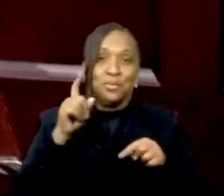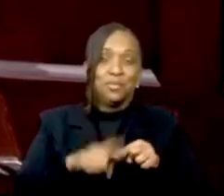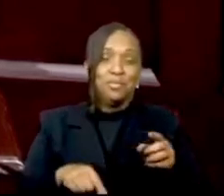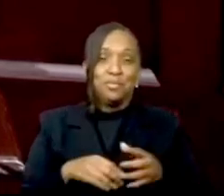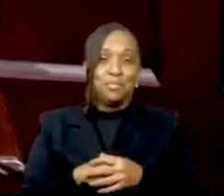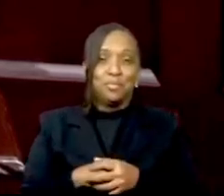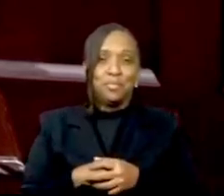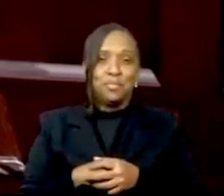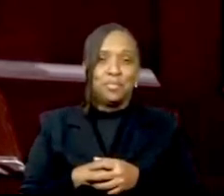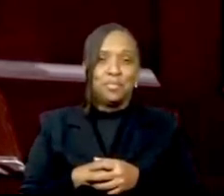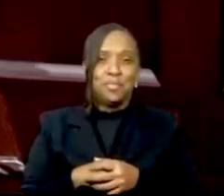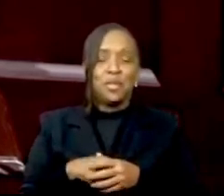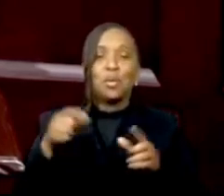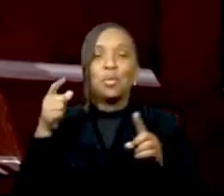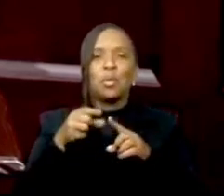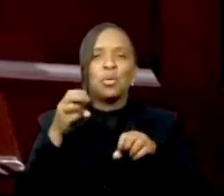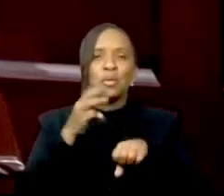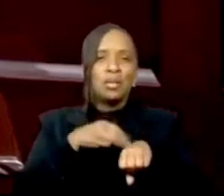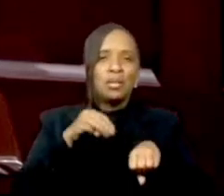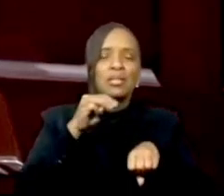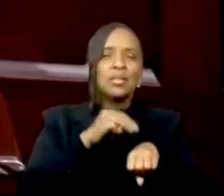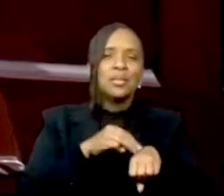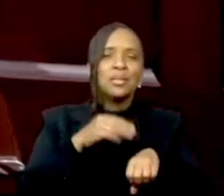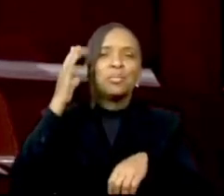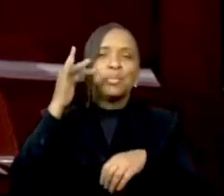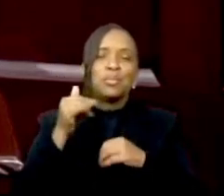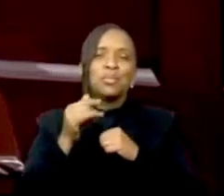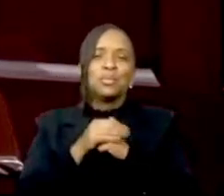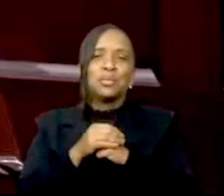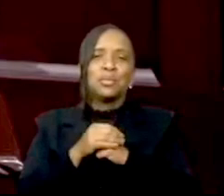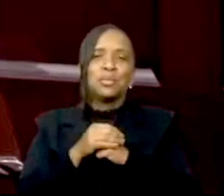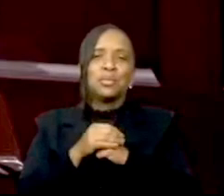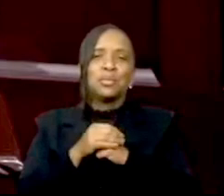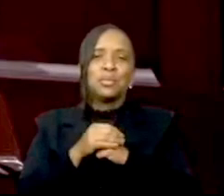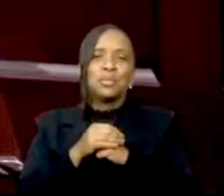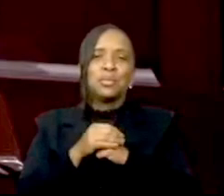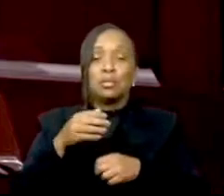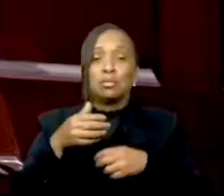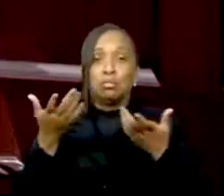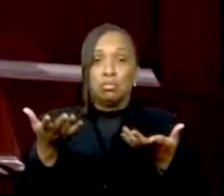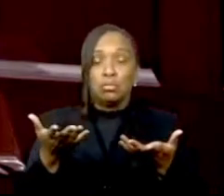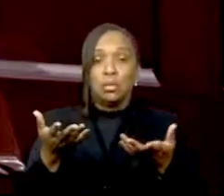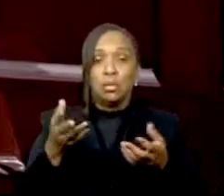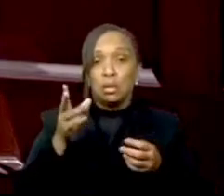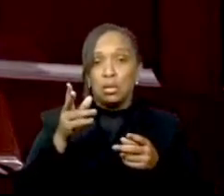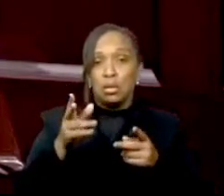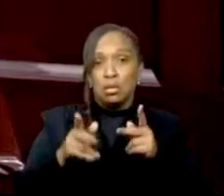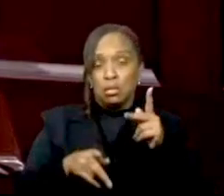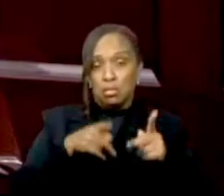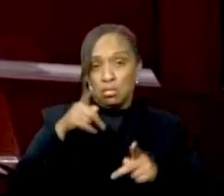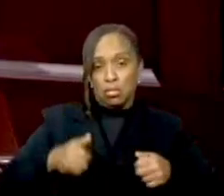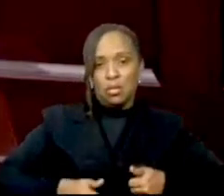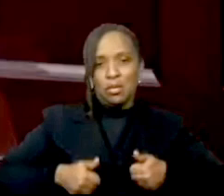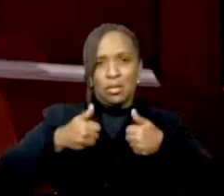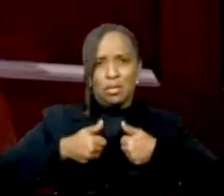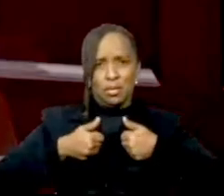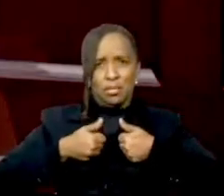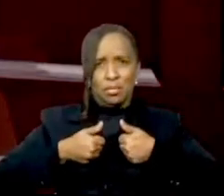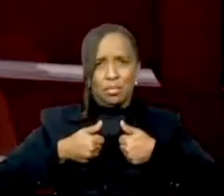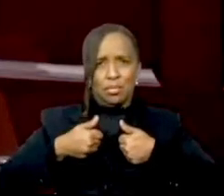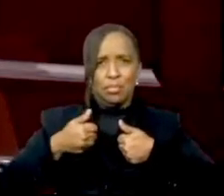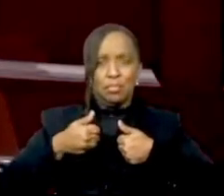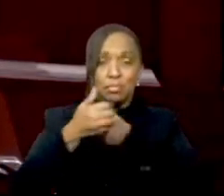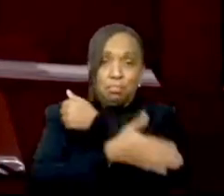la municipalidad. Pero establecimos un transitorio, ¿para qué? Para decir que el referéndum no es